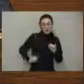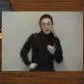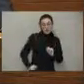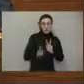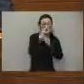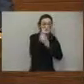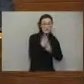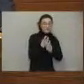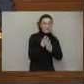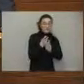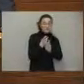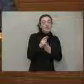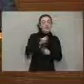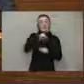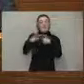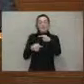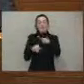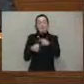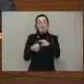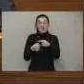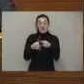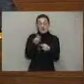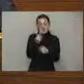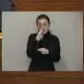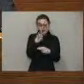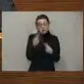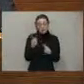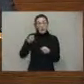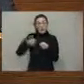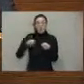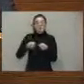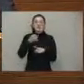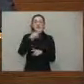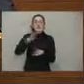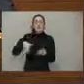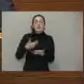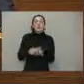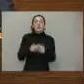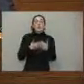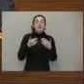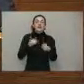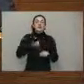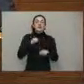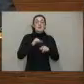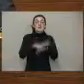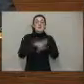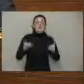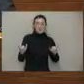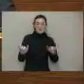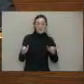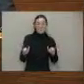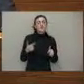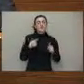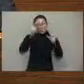líquidas, acumulando la diferencia entre dicho importe y el precio público como deuda hasta su abandono de la residencia. De este modo, llegamos a